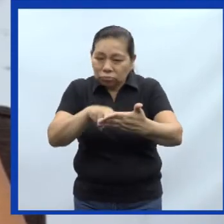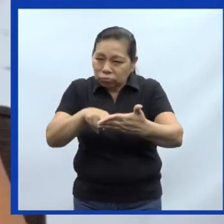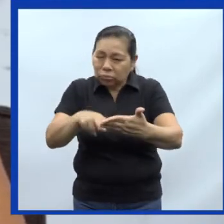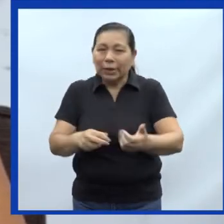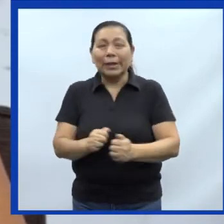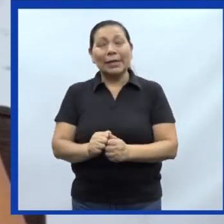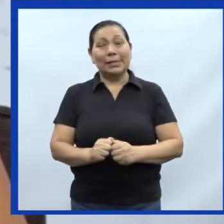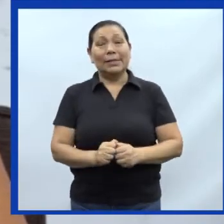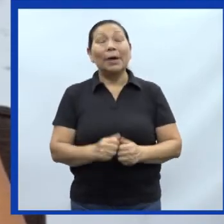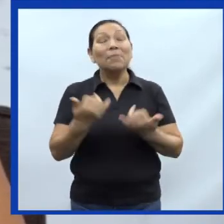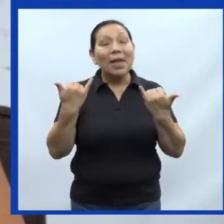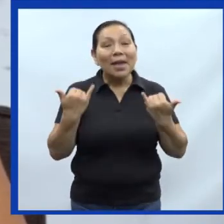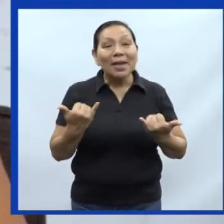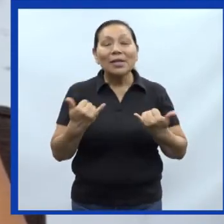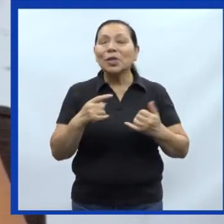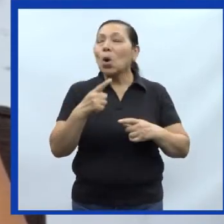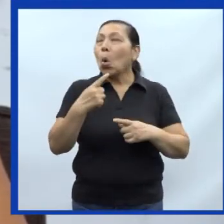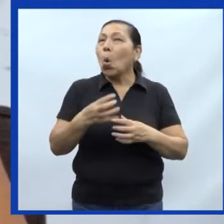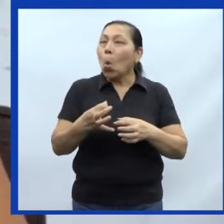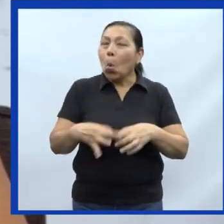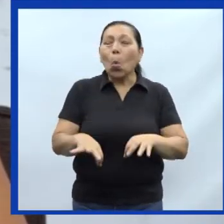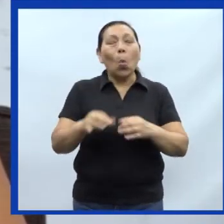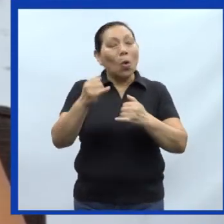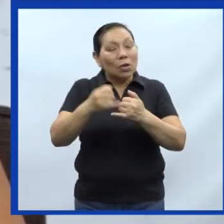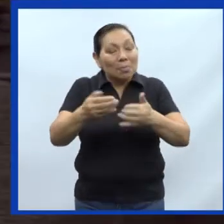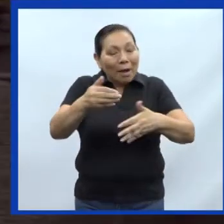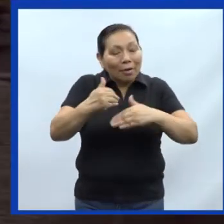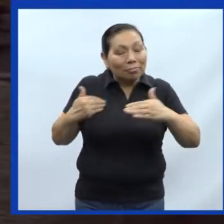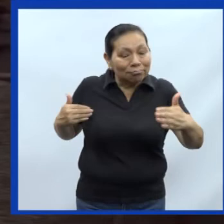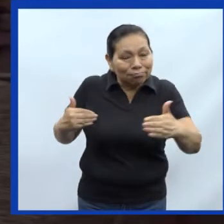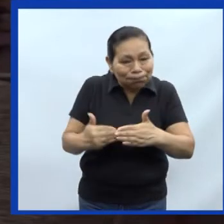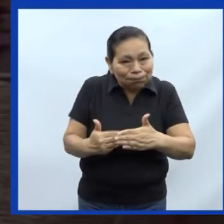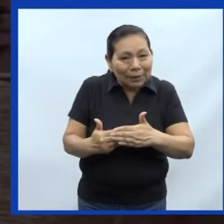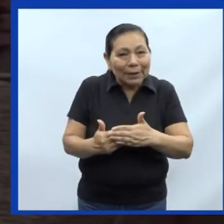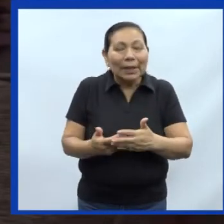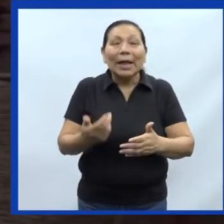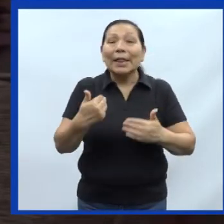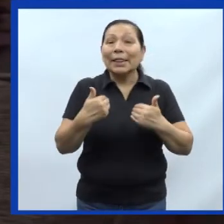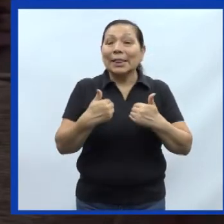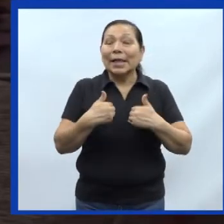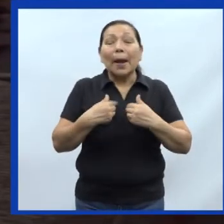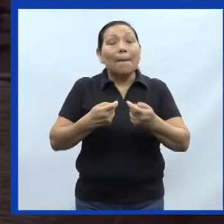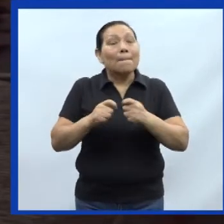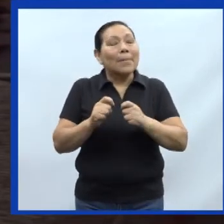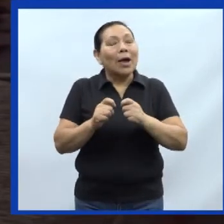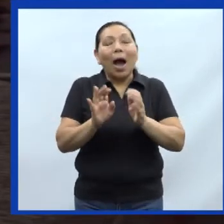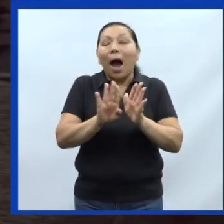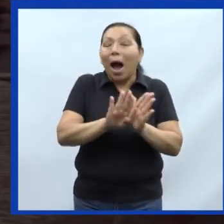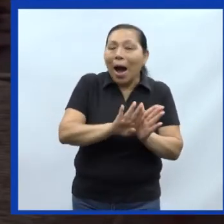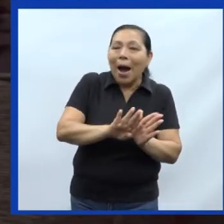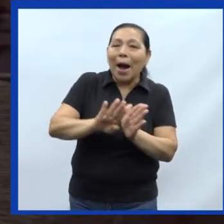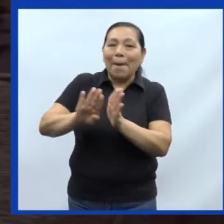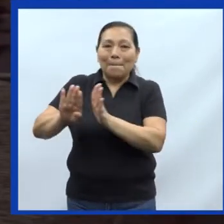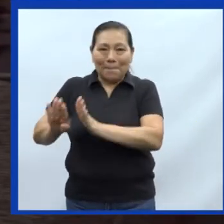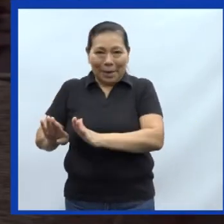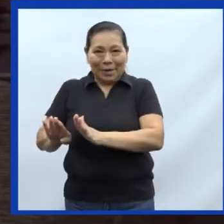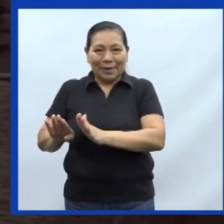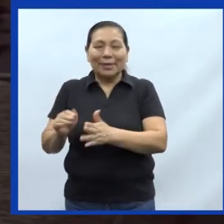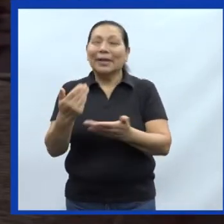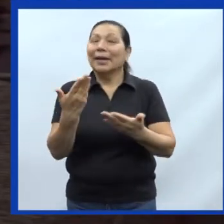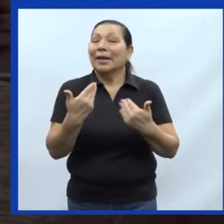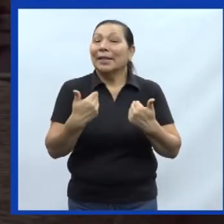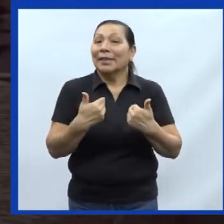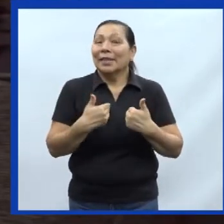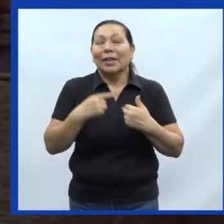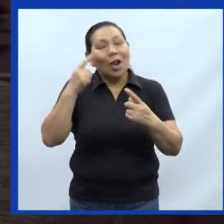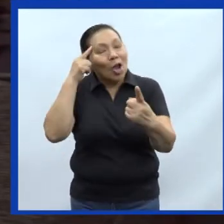sentencias, es una última y definitiva instancia. A él se deben recurrir de manera excepcional. Ese es el diseño, la